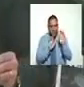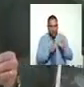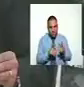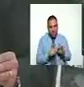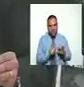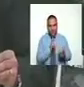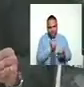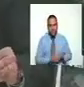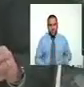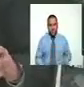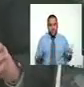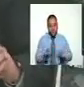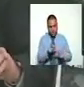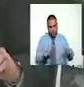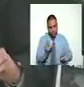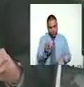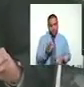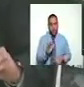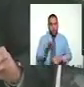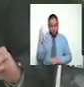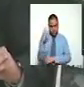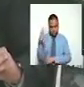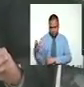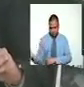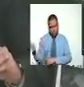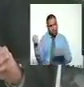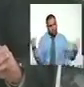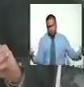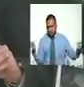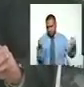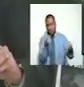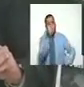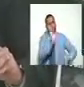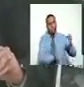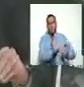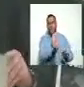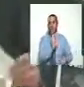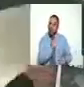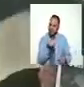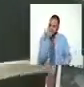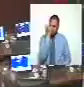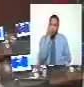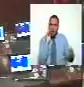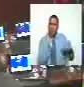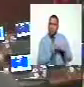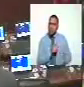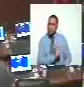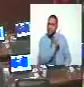podrá ser obligado a comparecer ante una justicia negociada con la FARC.